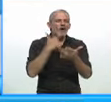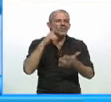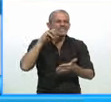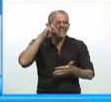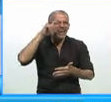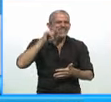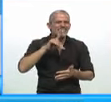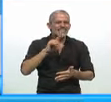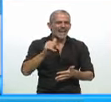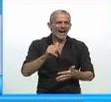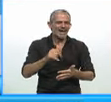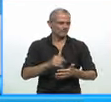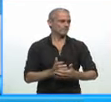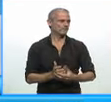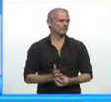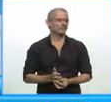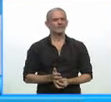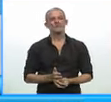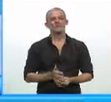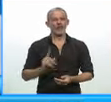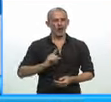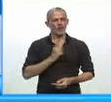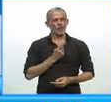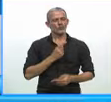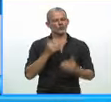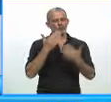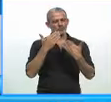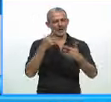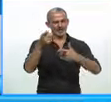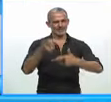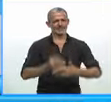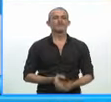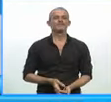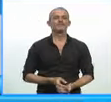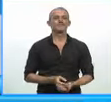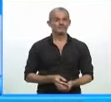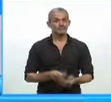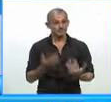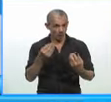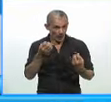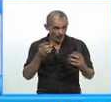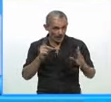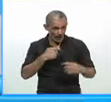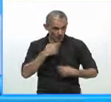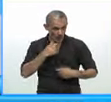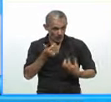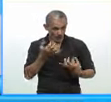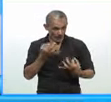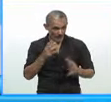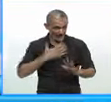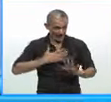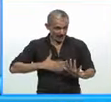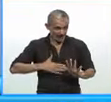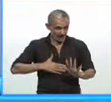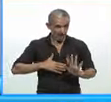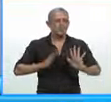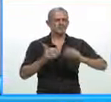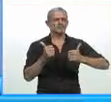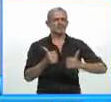Vamos. Un orgullo. Muchas gracias. Bueno, bien, me trato bien, ¿no? Sí, nos podemos quedar tranquilos. Sí, sí. Muy